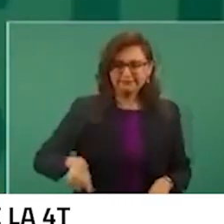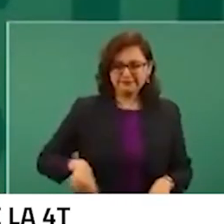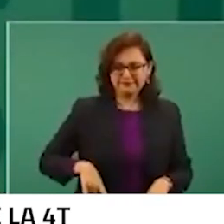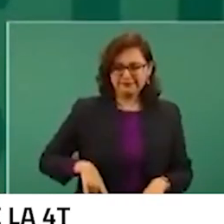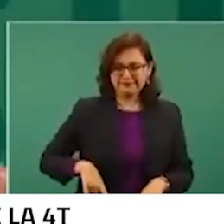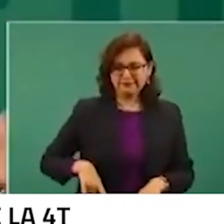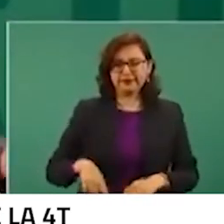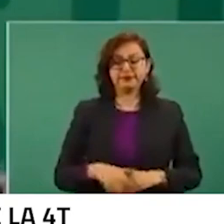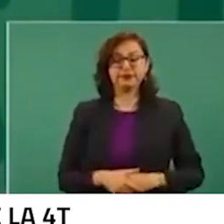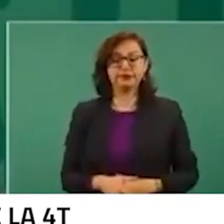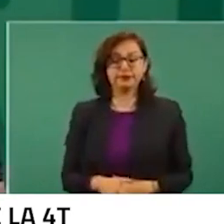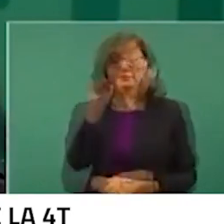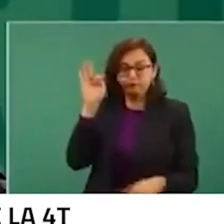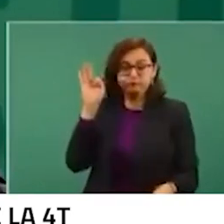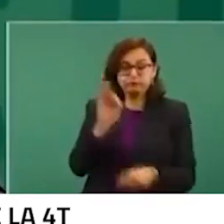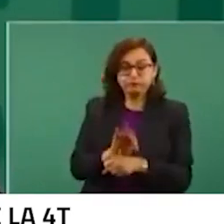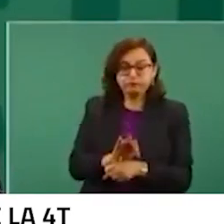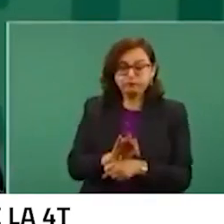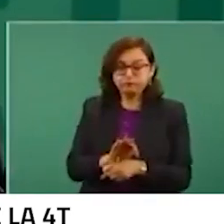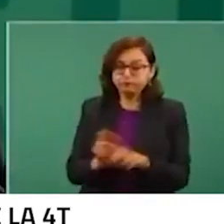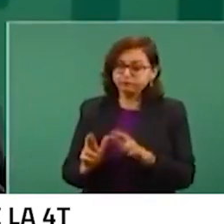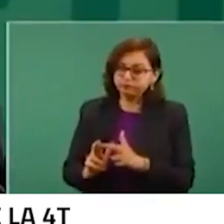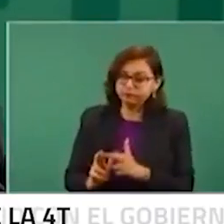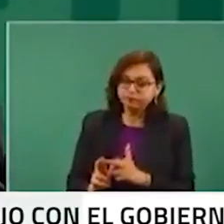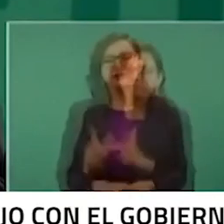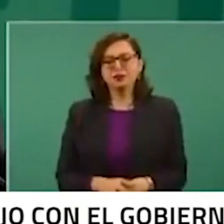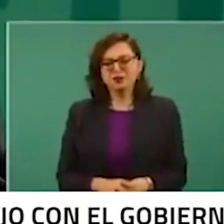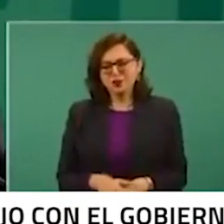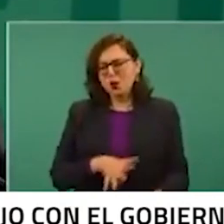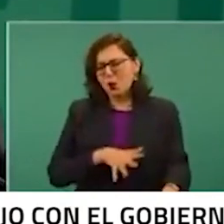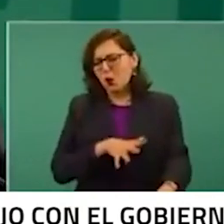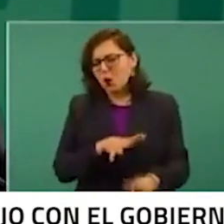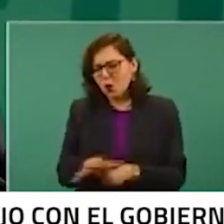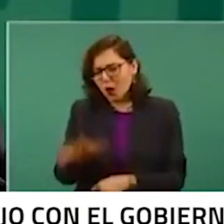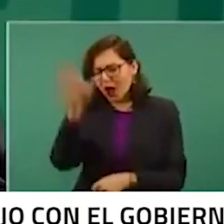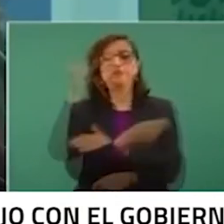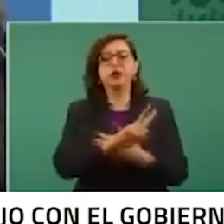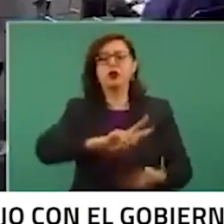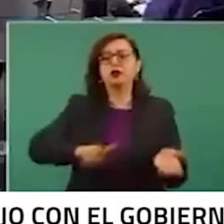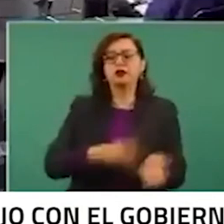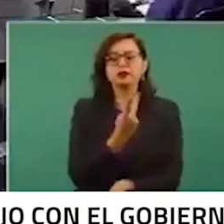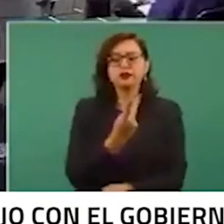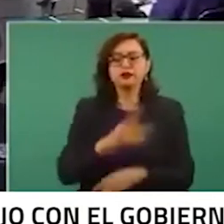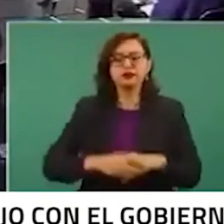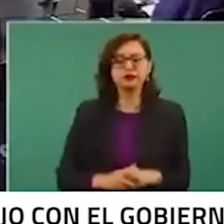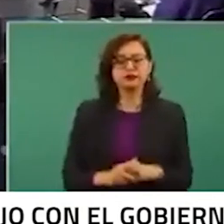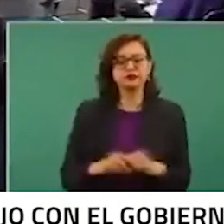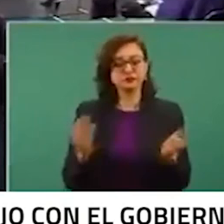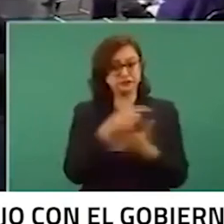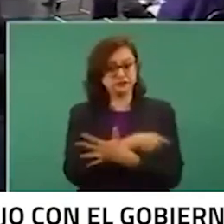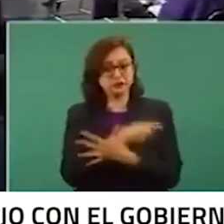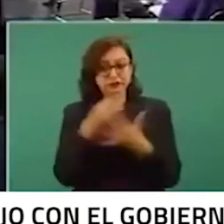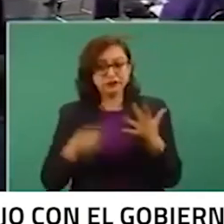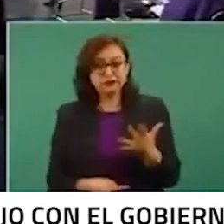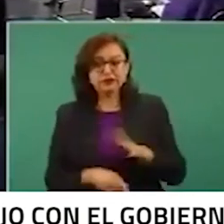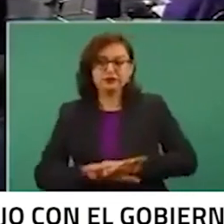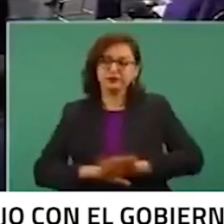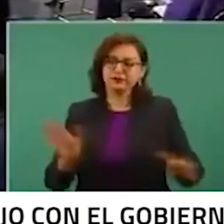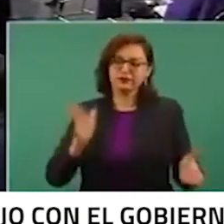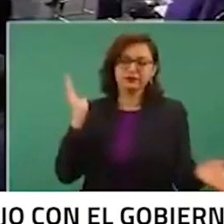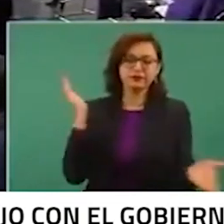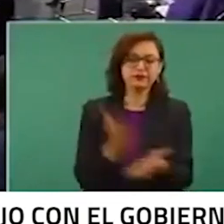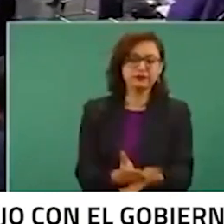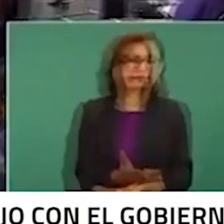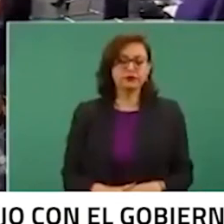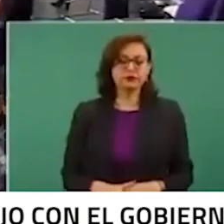es que ya rompimos el pacto pero el pacto que había con la oligarquía todo esto vinculado con el